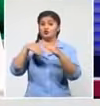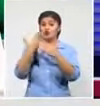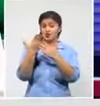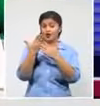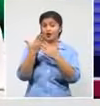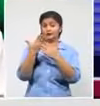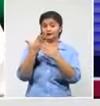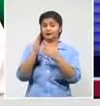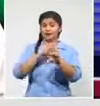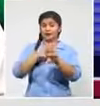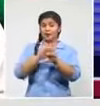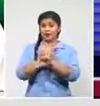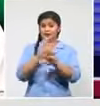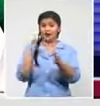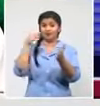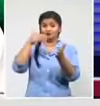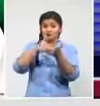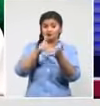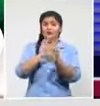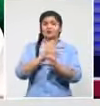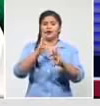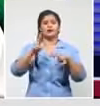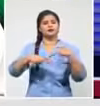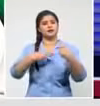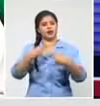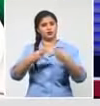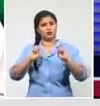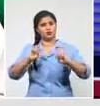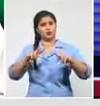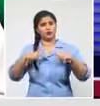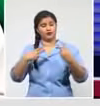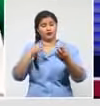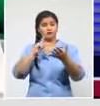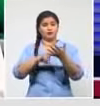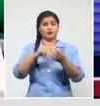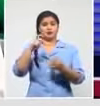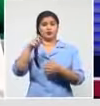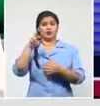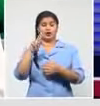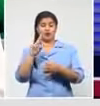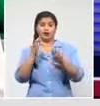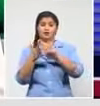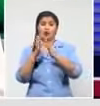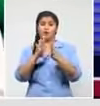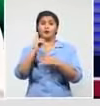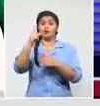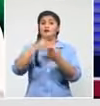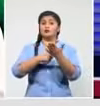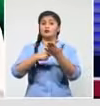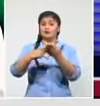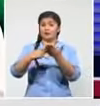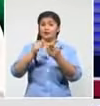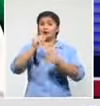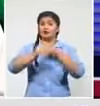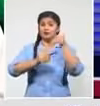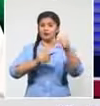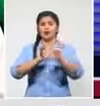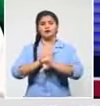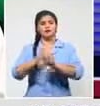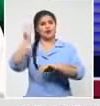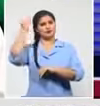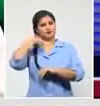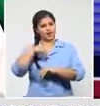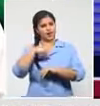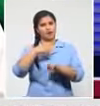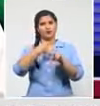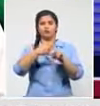Y ese, pues, está entre el sexto y el séptimo día ya está el resultado. Y ese ya nos da un poco de más garantía.